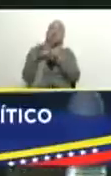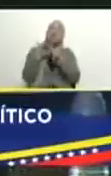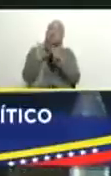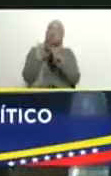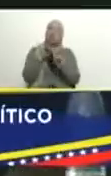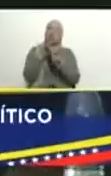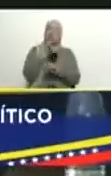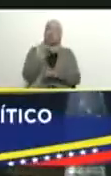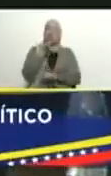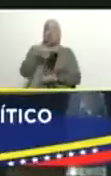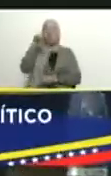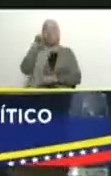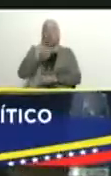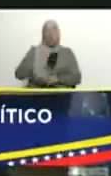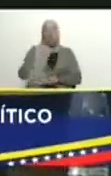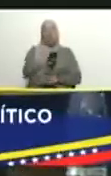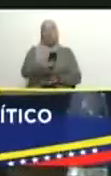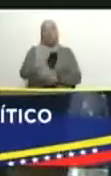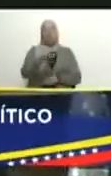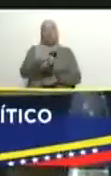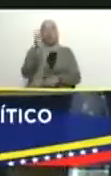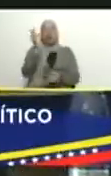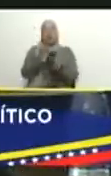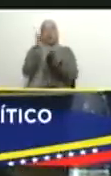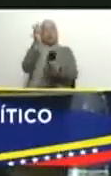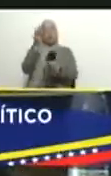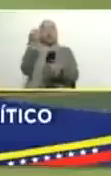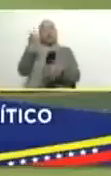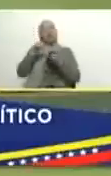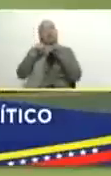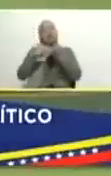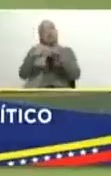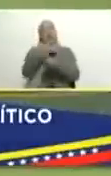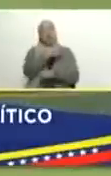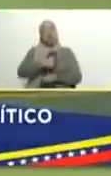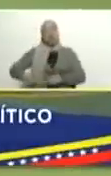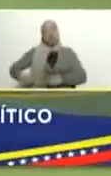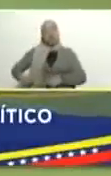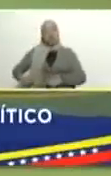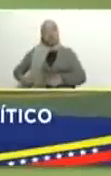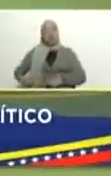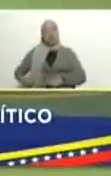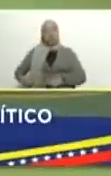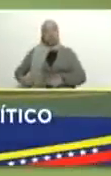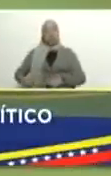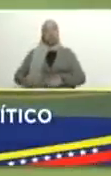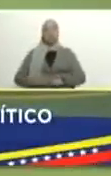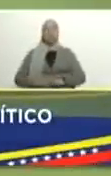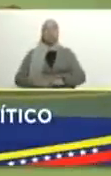dificultades, nuestro pueblo ha salido exitoso y así seguirá siendo, presidente.